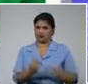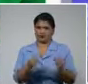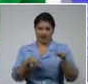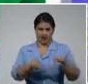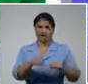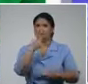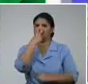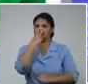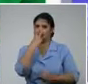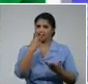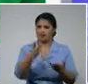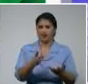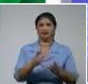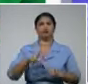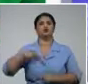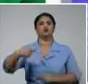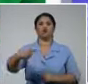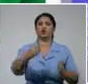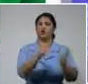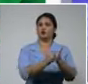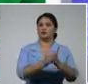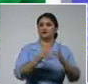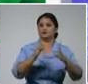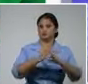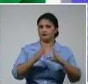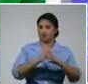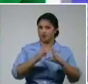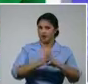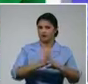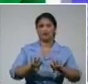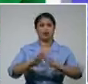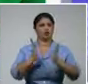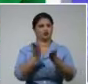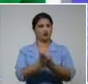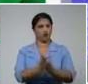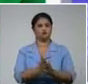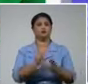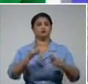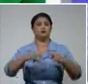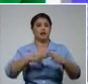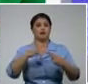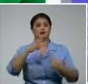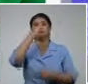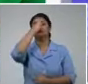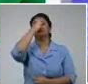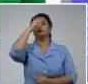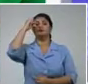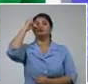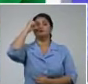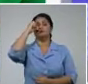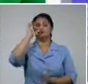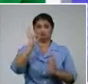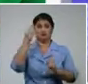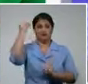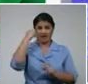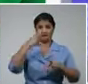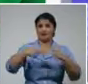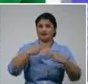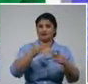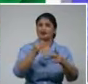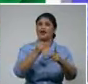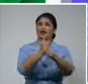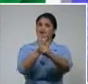también protegerlo y ahí deben permanecer. Y en eso sí la población tiene que apoyar de una